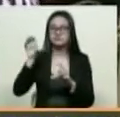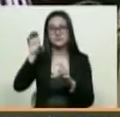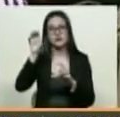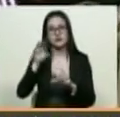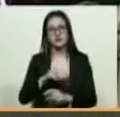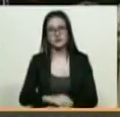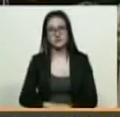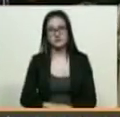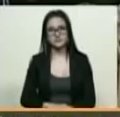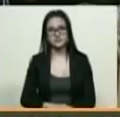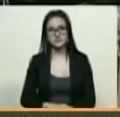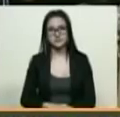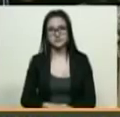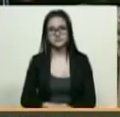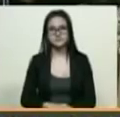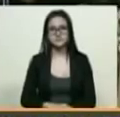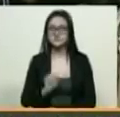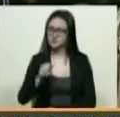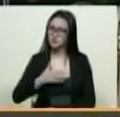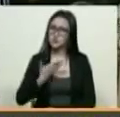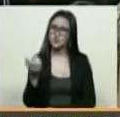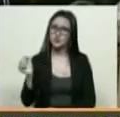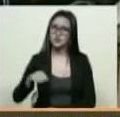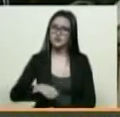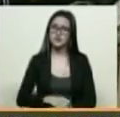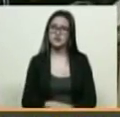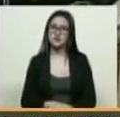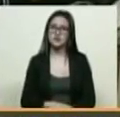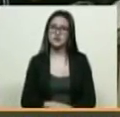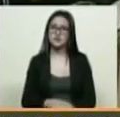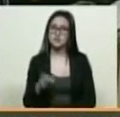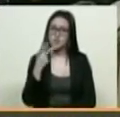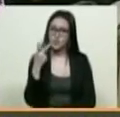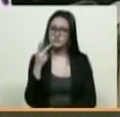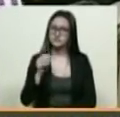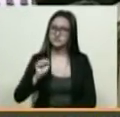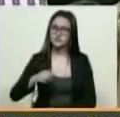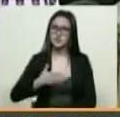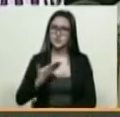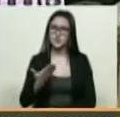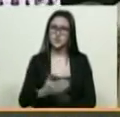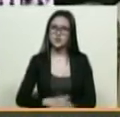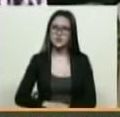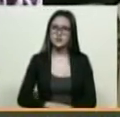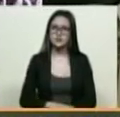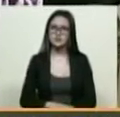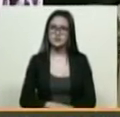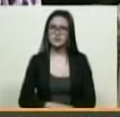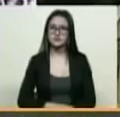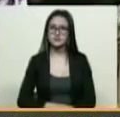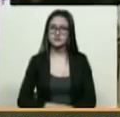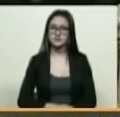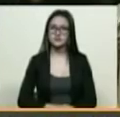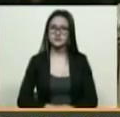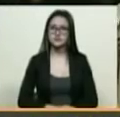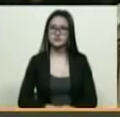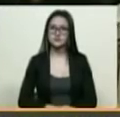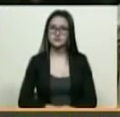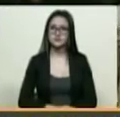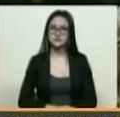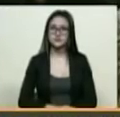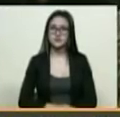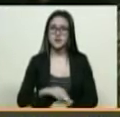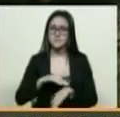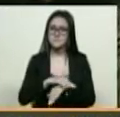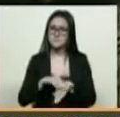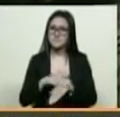la Patria. Eso técnicamente es posible, políticamente lo es, y les auguro Bien, eran palabras